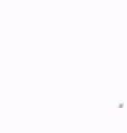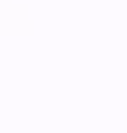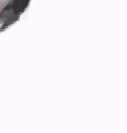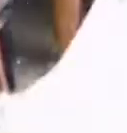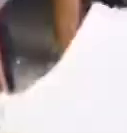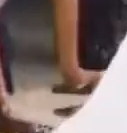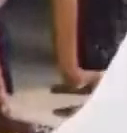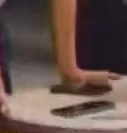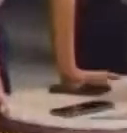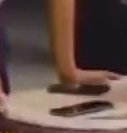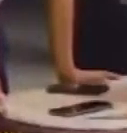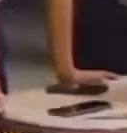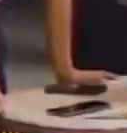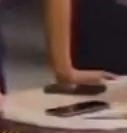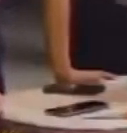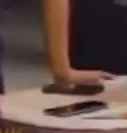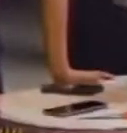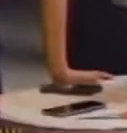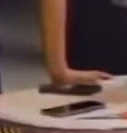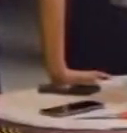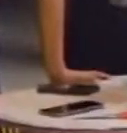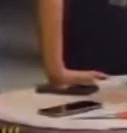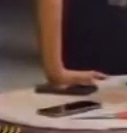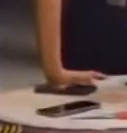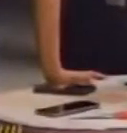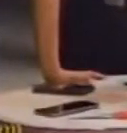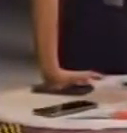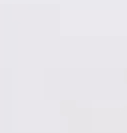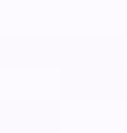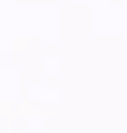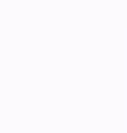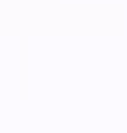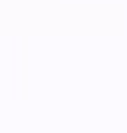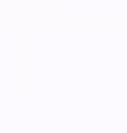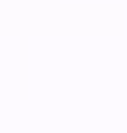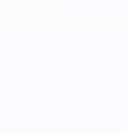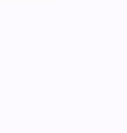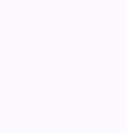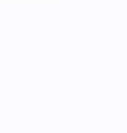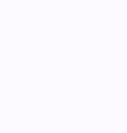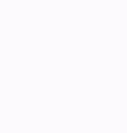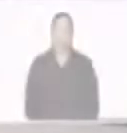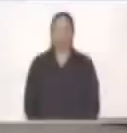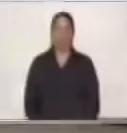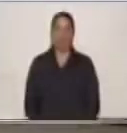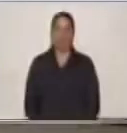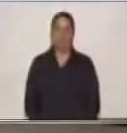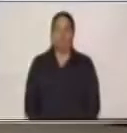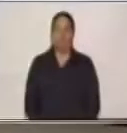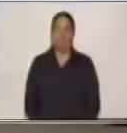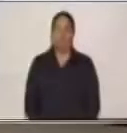A continuación, áreas integradas básicos, modalidad flexible.